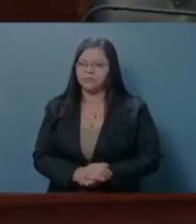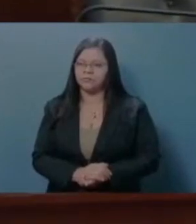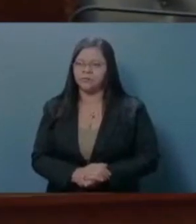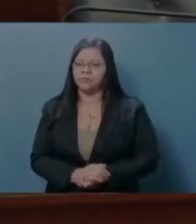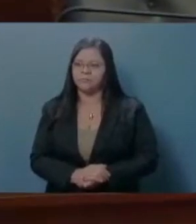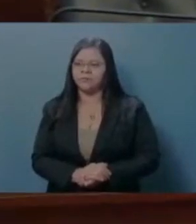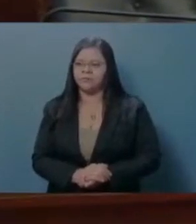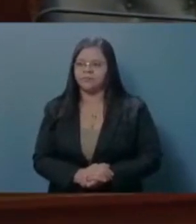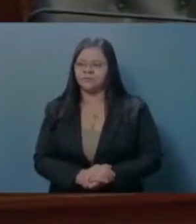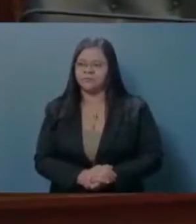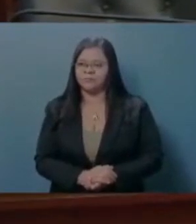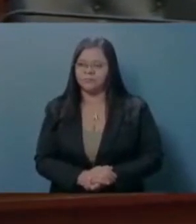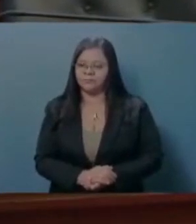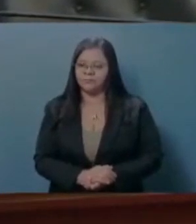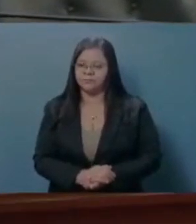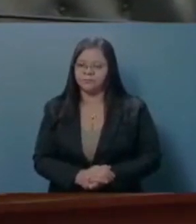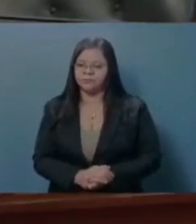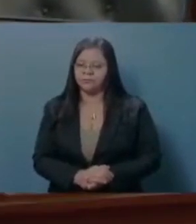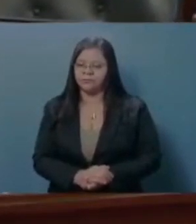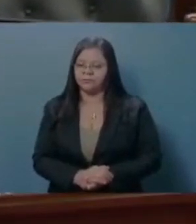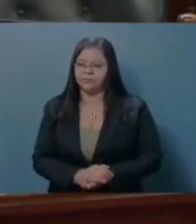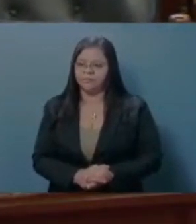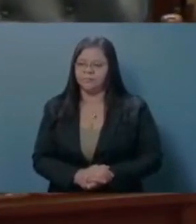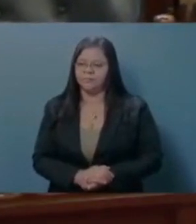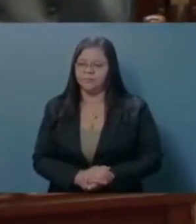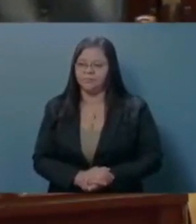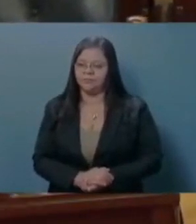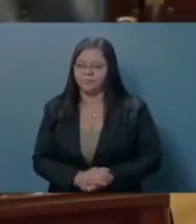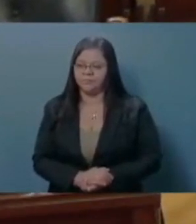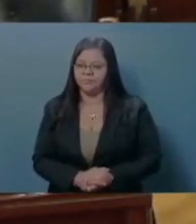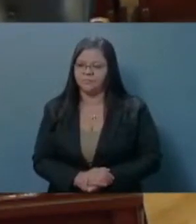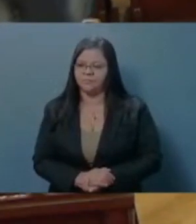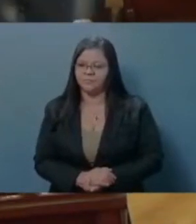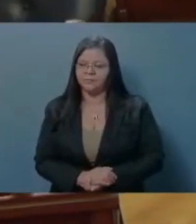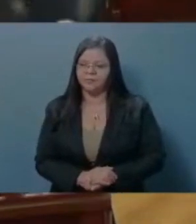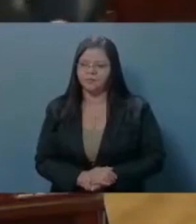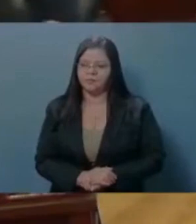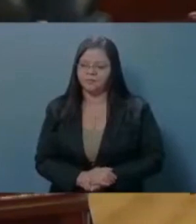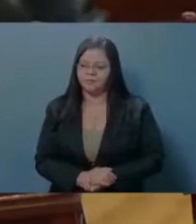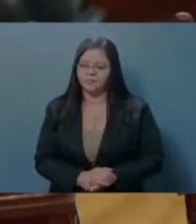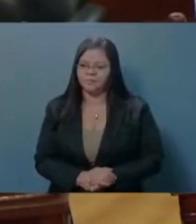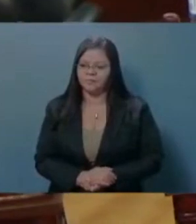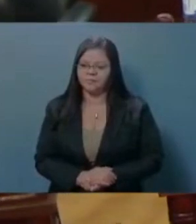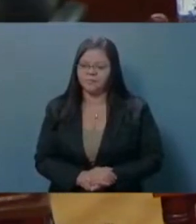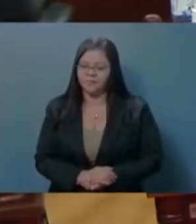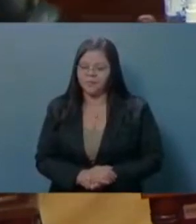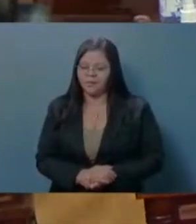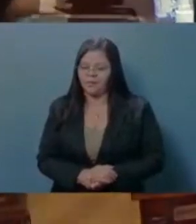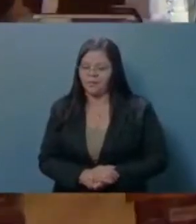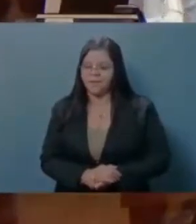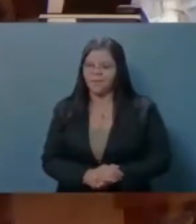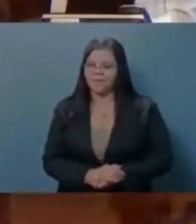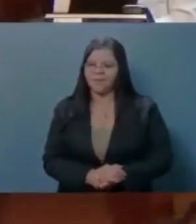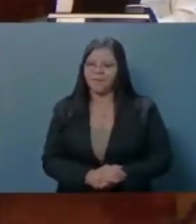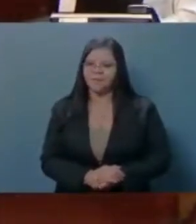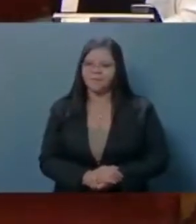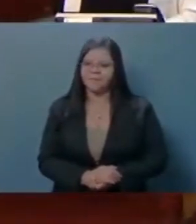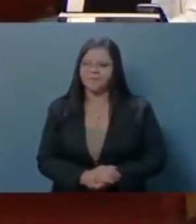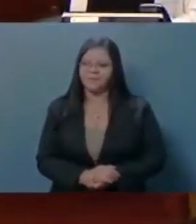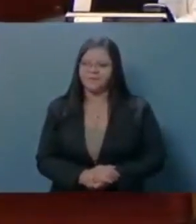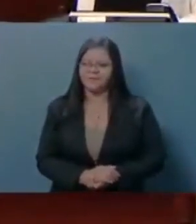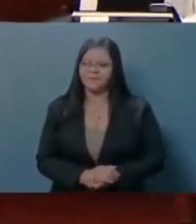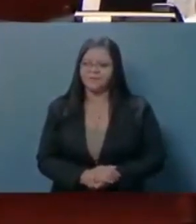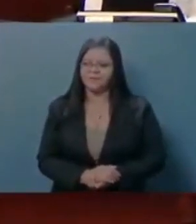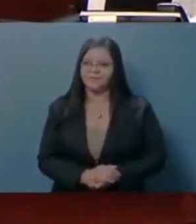con 64 votos a favor los diputados de la asamblea legislativa aprobaron una ley presentada por el presidente de la república en allí